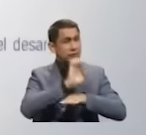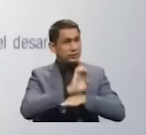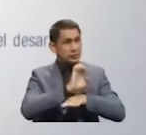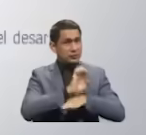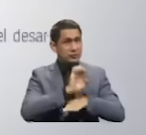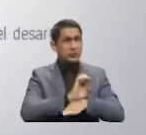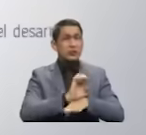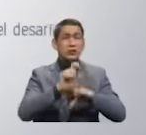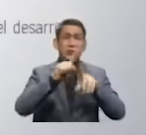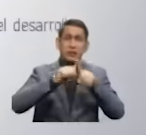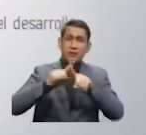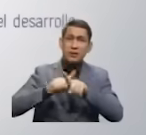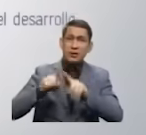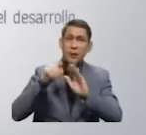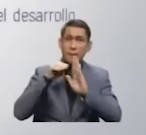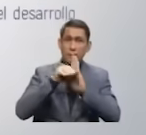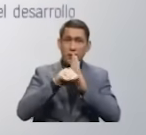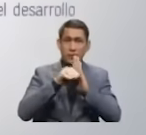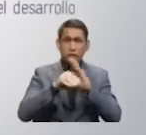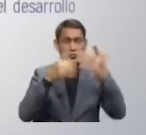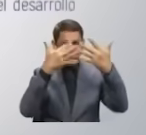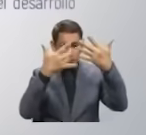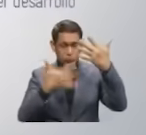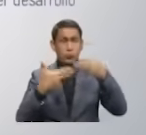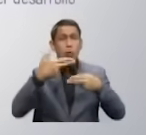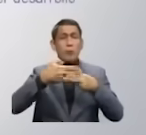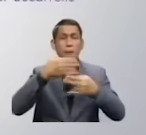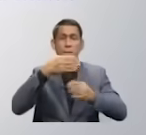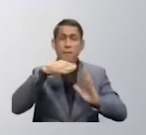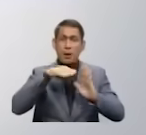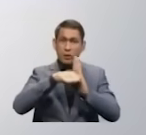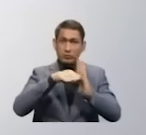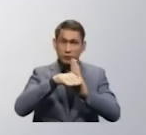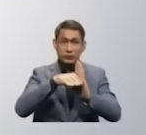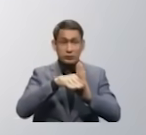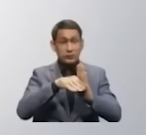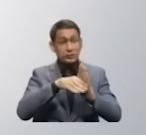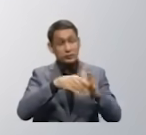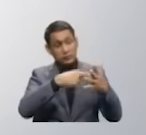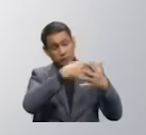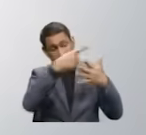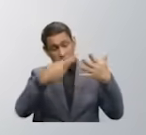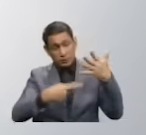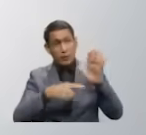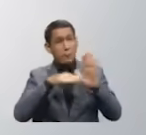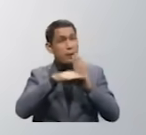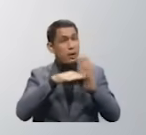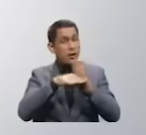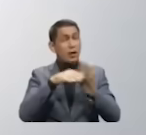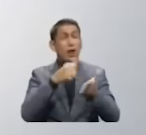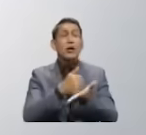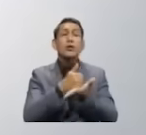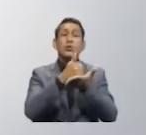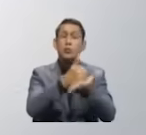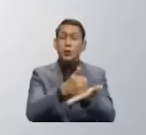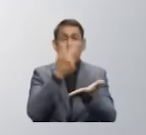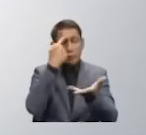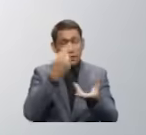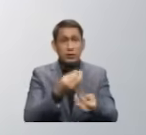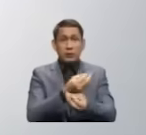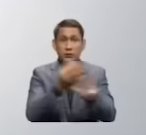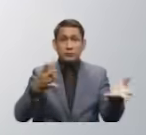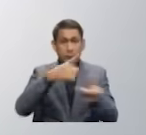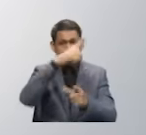CFN. Los servicios de los bancos públicos son fundamentales para impulsar y aportar a la generación de fuentes de empleo